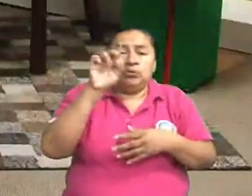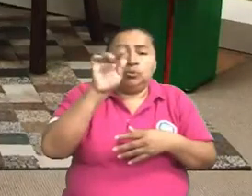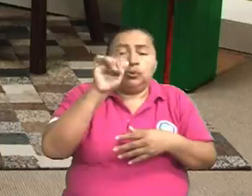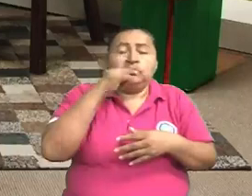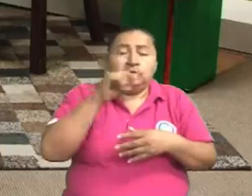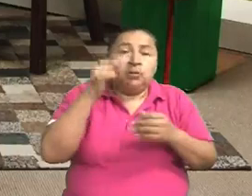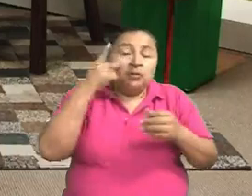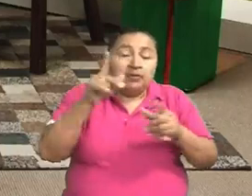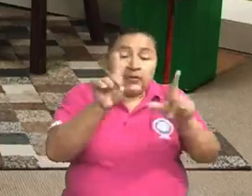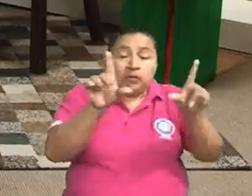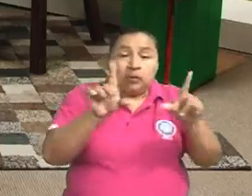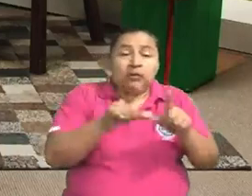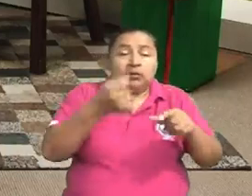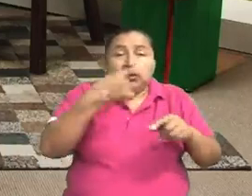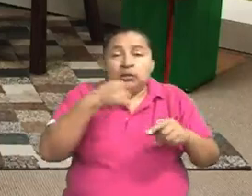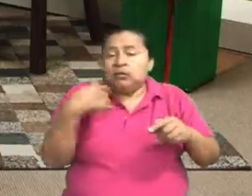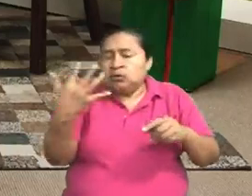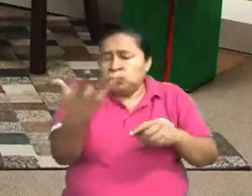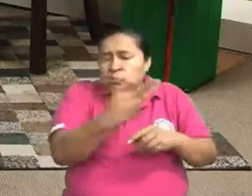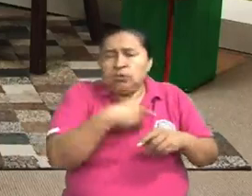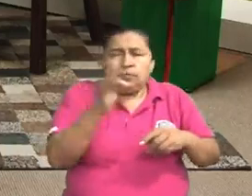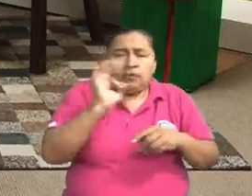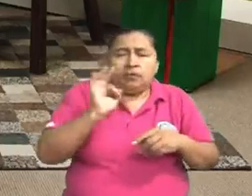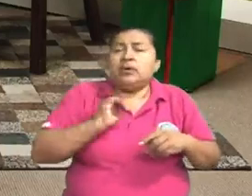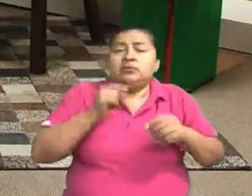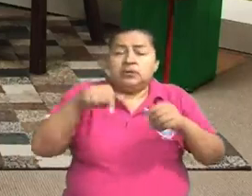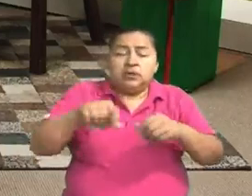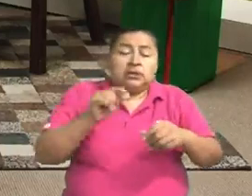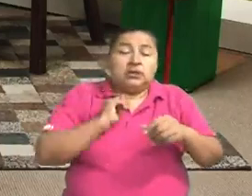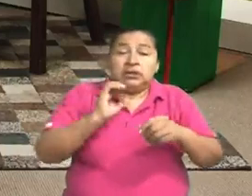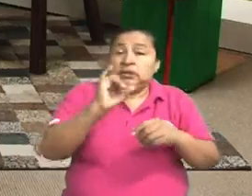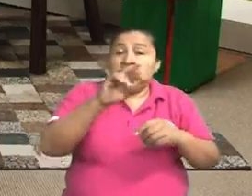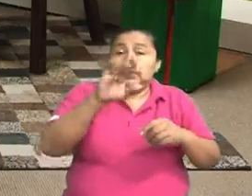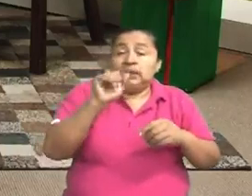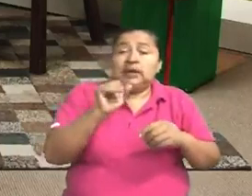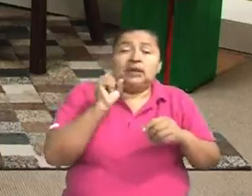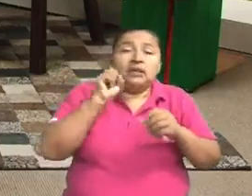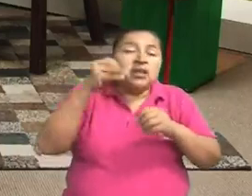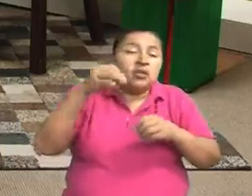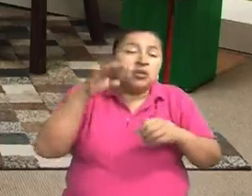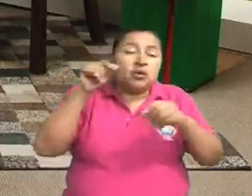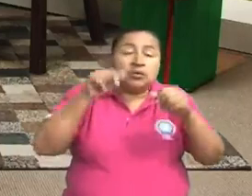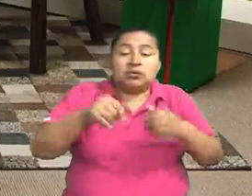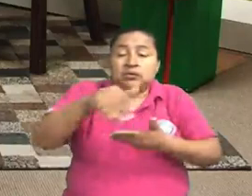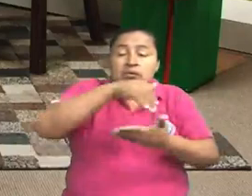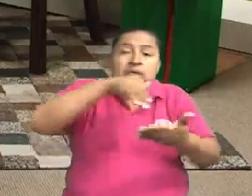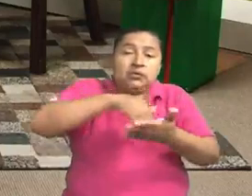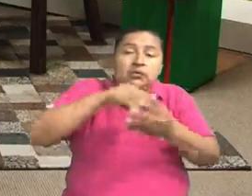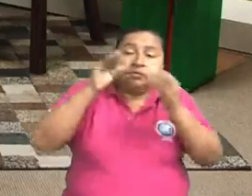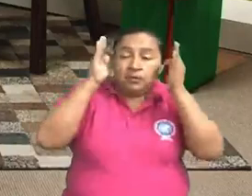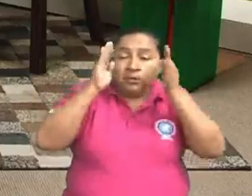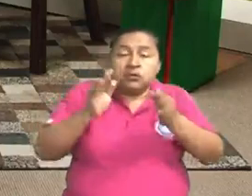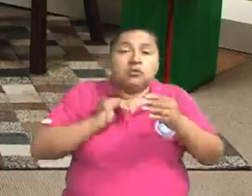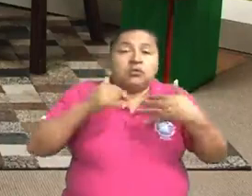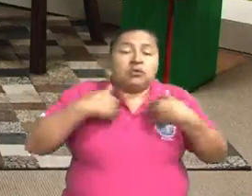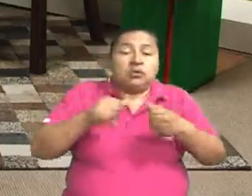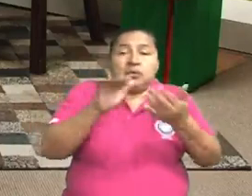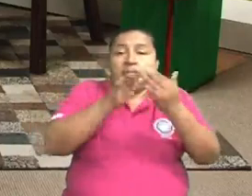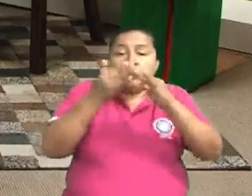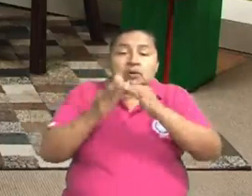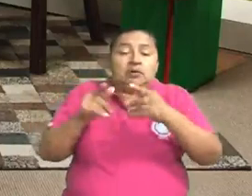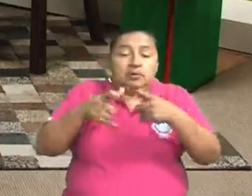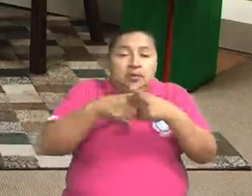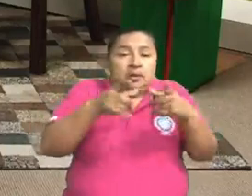las clínicas de medicina natural y clínicas del dolor que están ubicadas en los diferentes centros de salud de los barrios